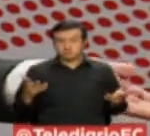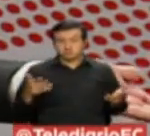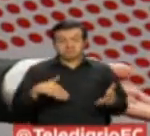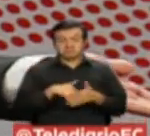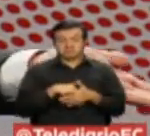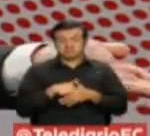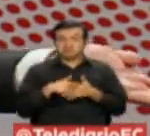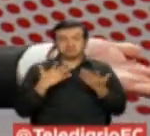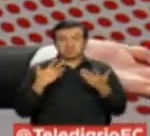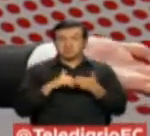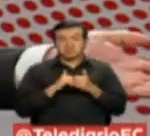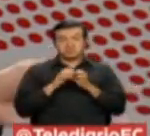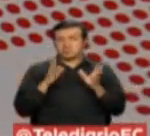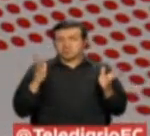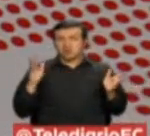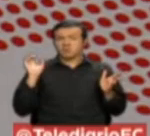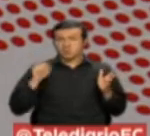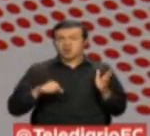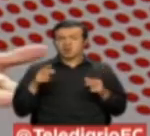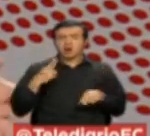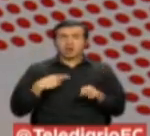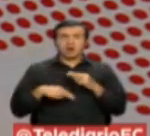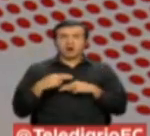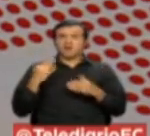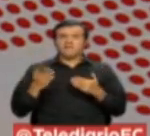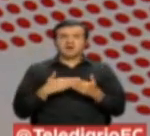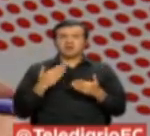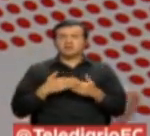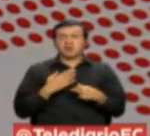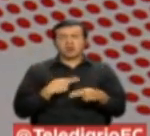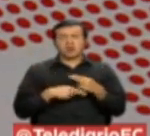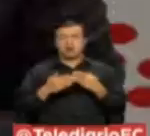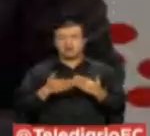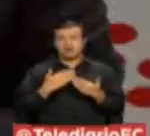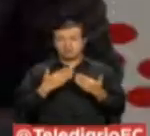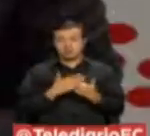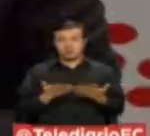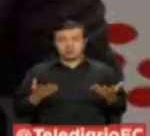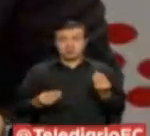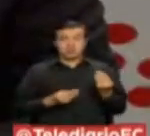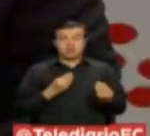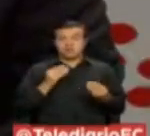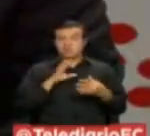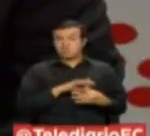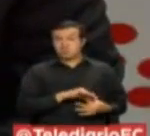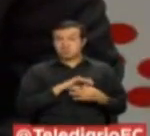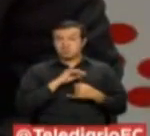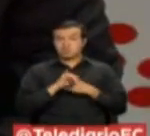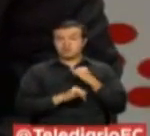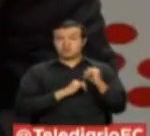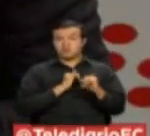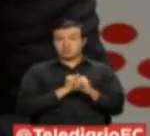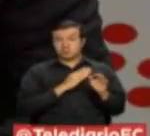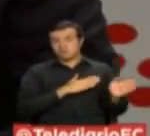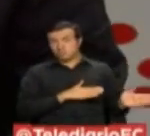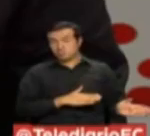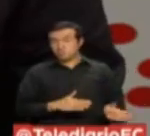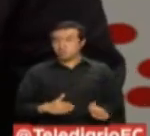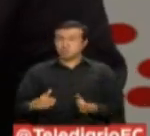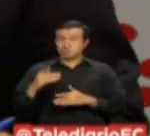obstáculo para estos tipos de crímenes o de mafias organizadas, ¿no? Ahora, ¿de qué manera puede haber cooperación internacional para